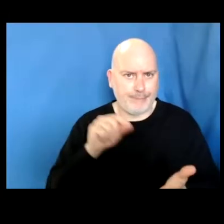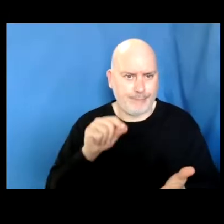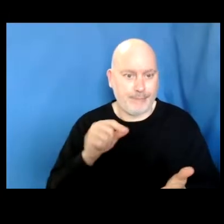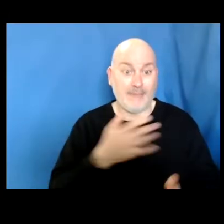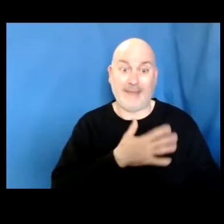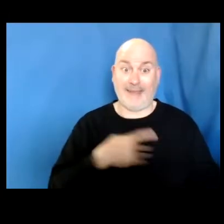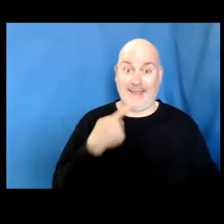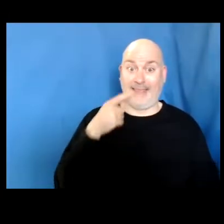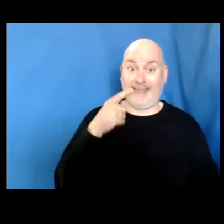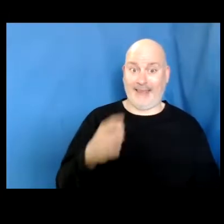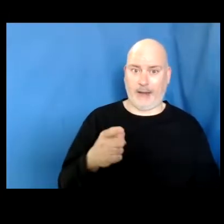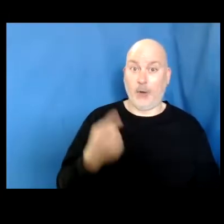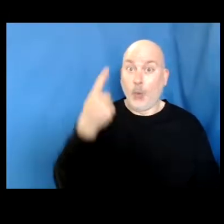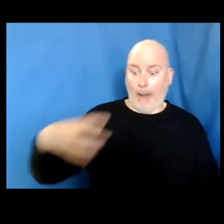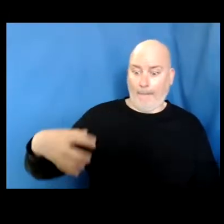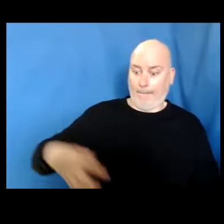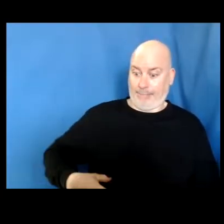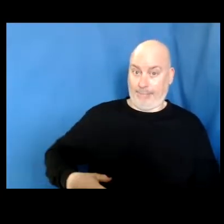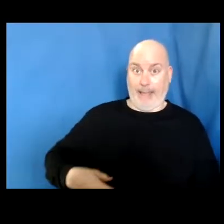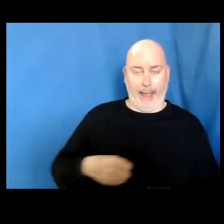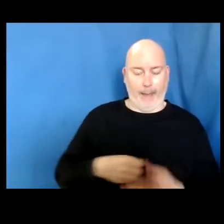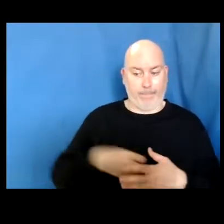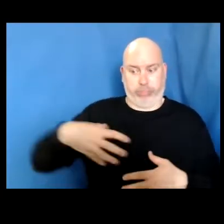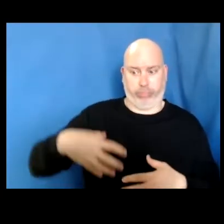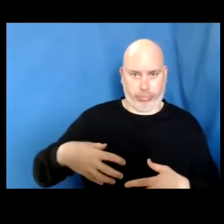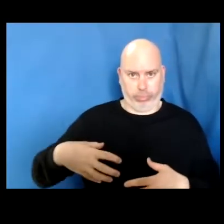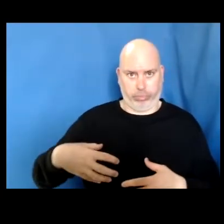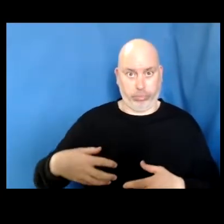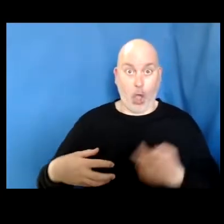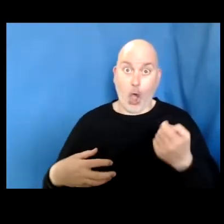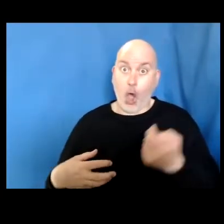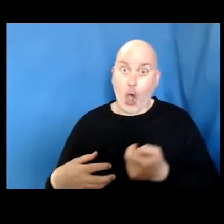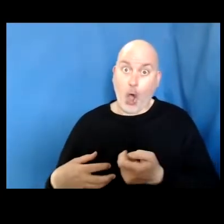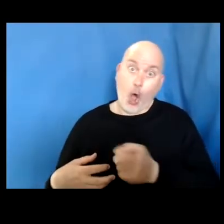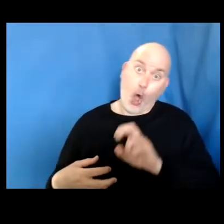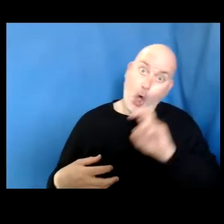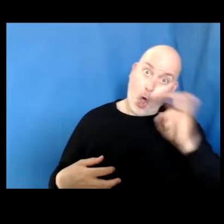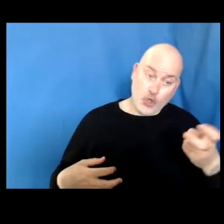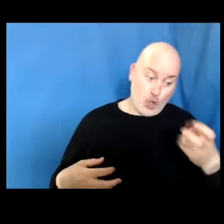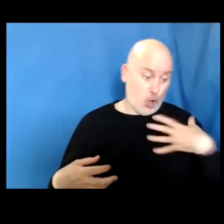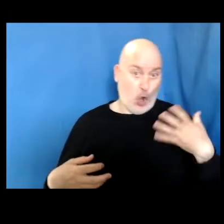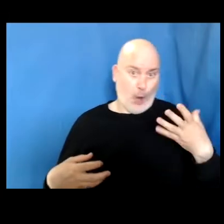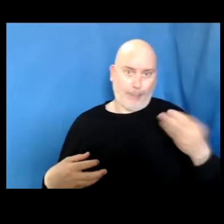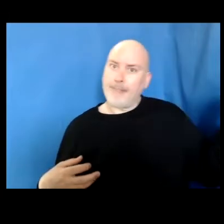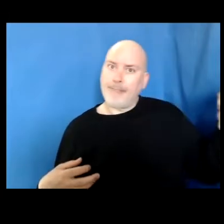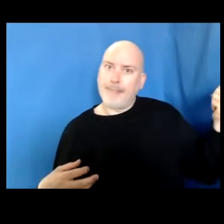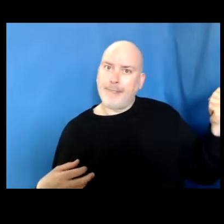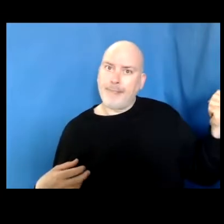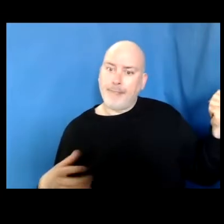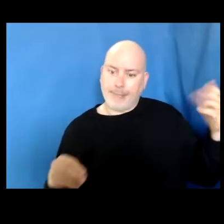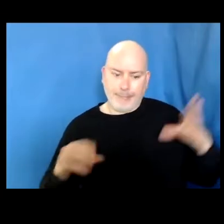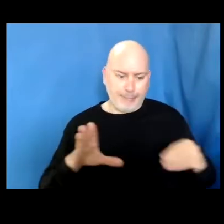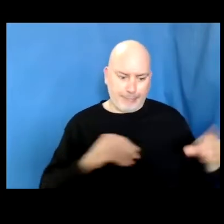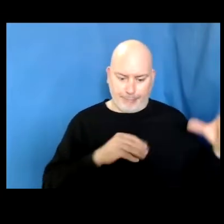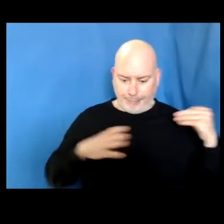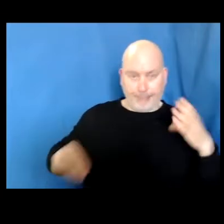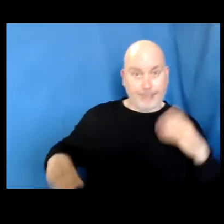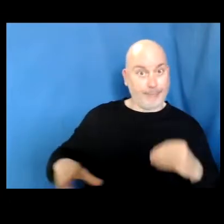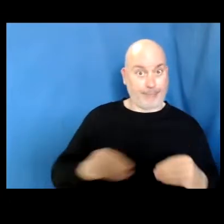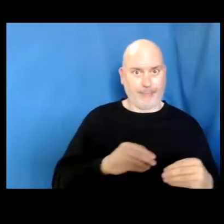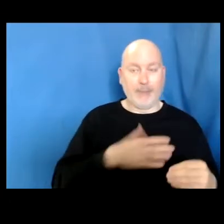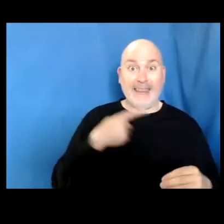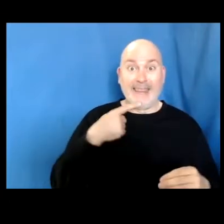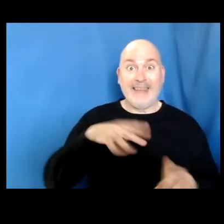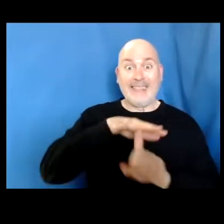que aparecen en un sitio de la piel, pueden desaparecer en otras. Esto nos puede a veces llevar a una situación de